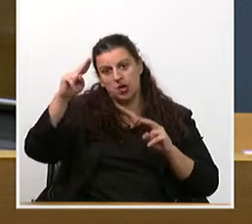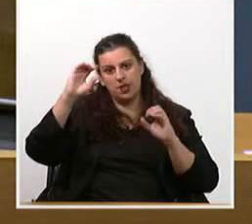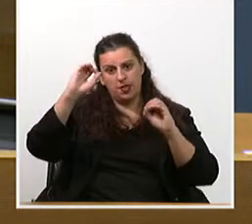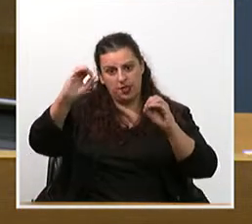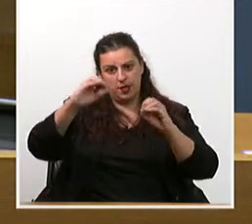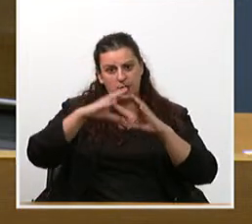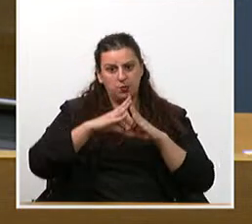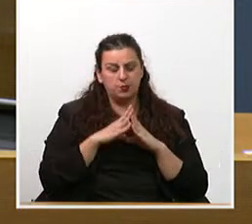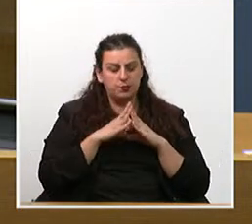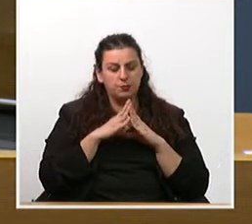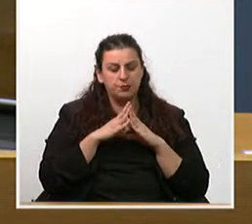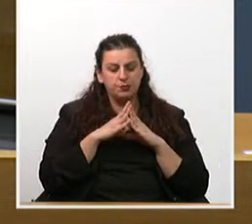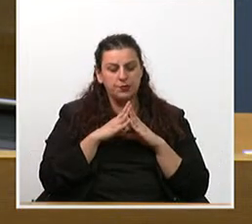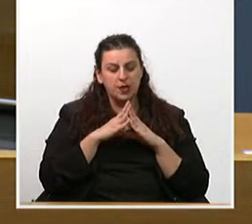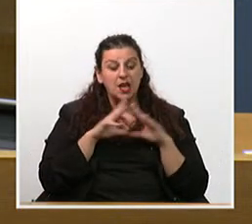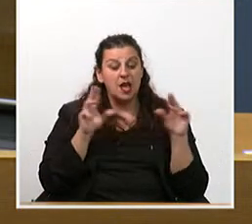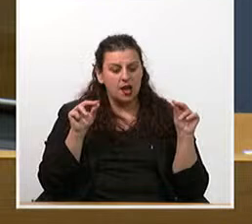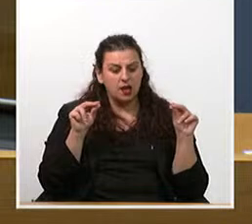y